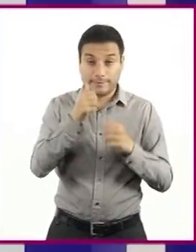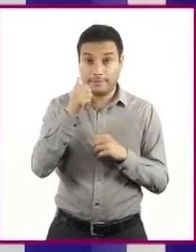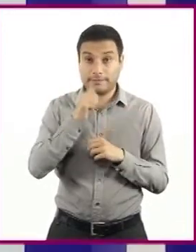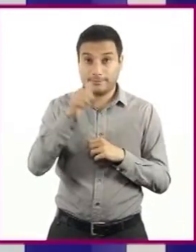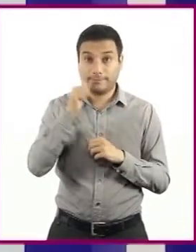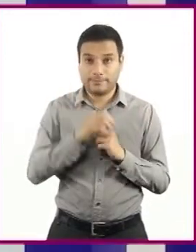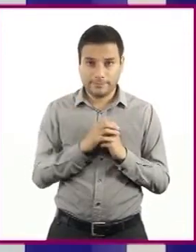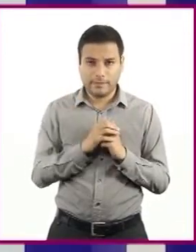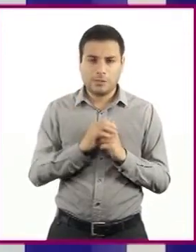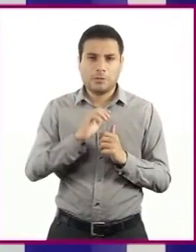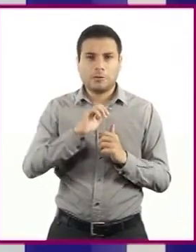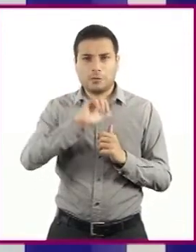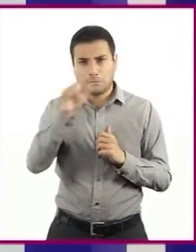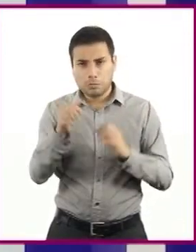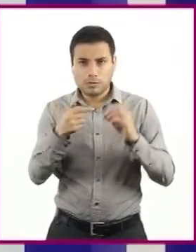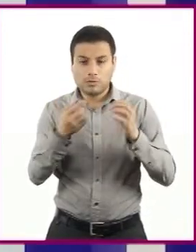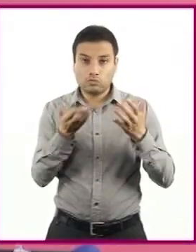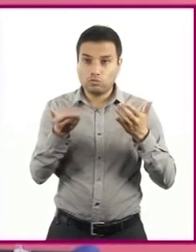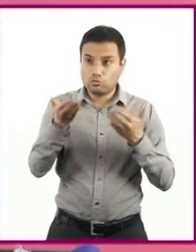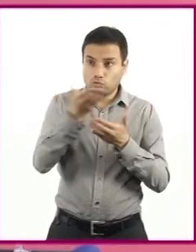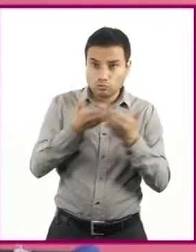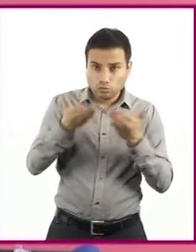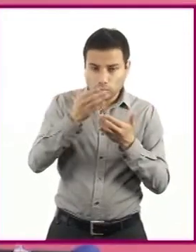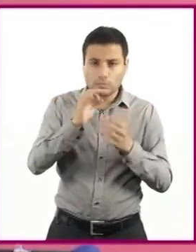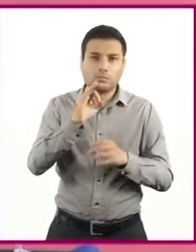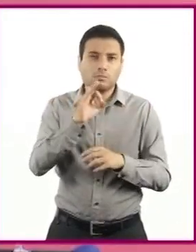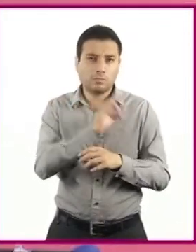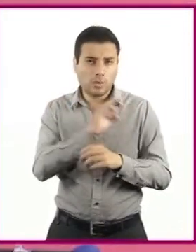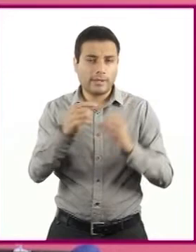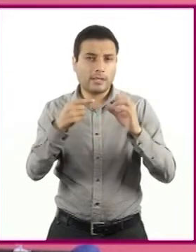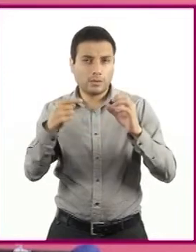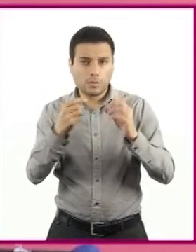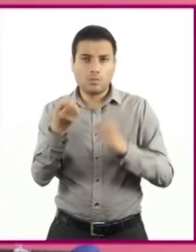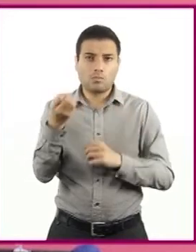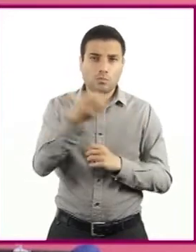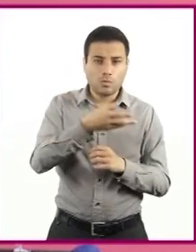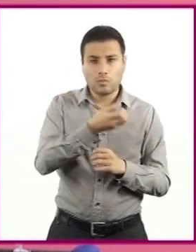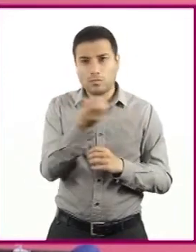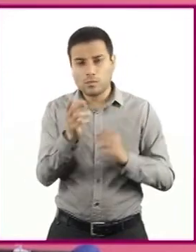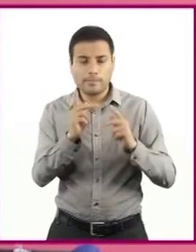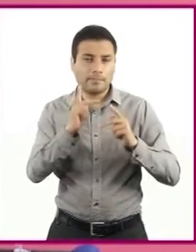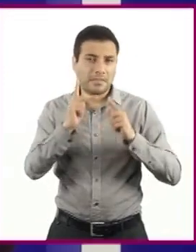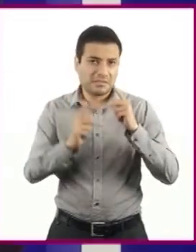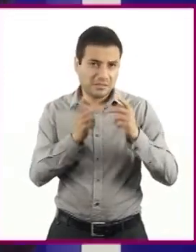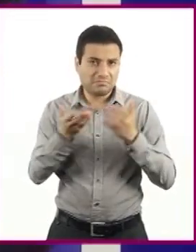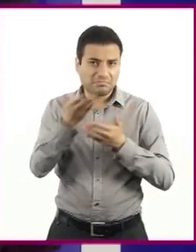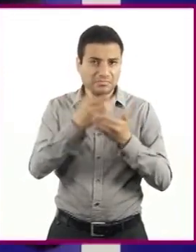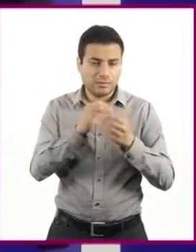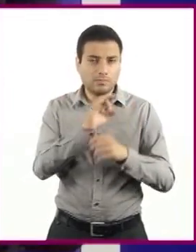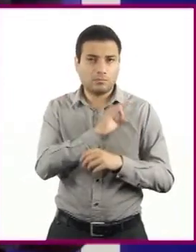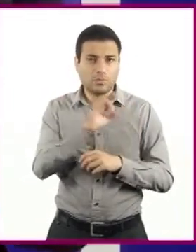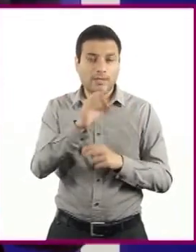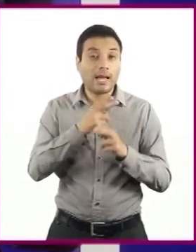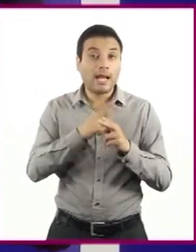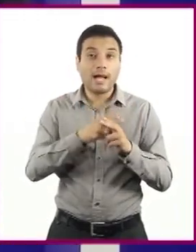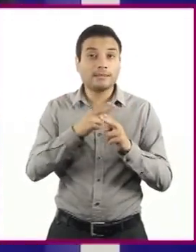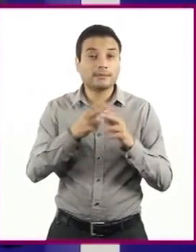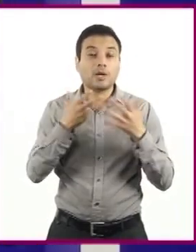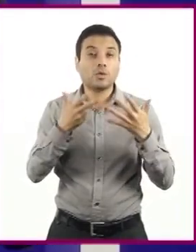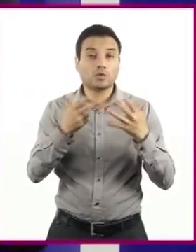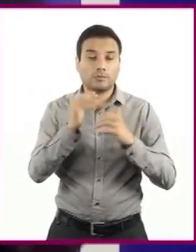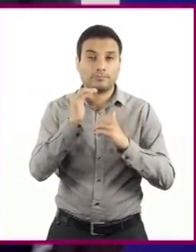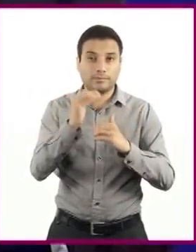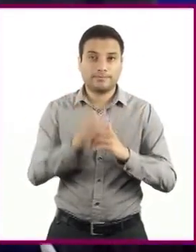valencia uniéndose con átomos iguales o diferentes, es decir, con otros elementos químicos. En los enlaces covalentes